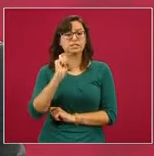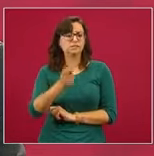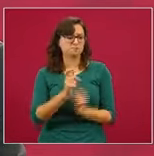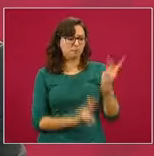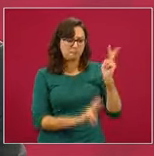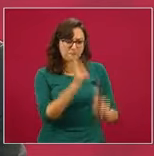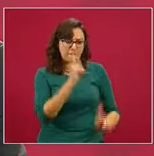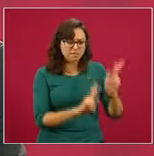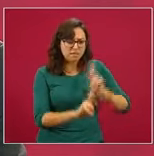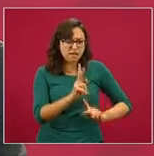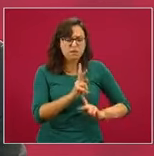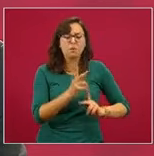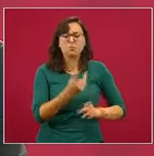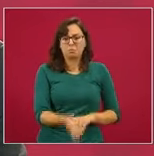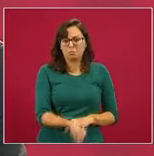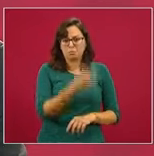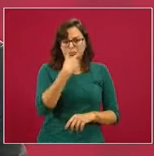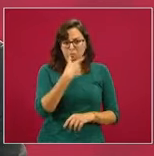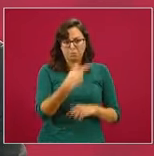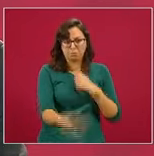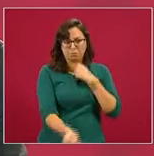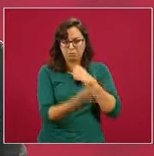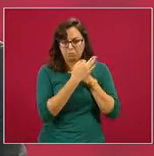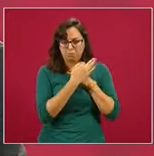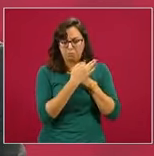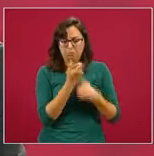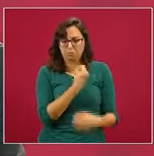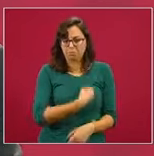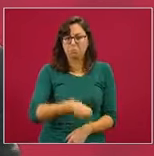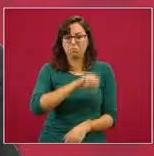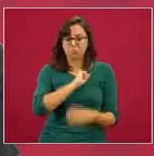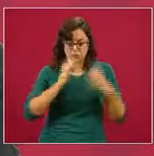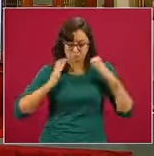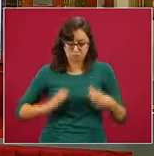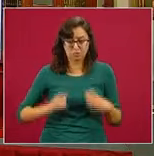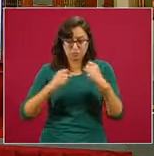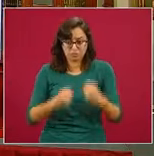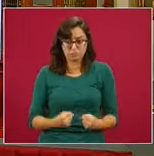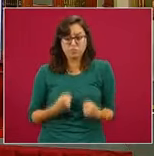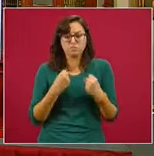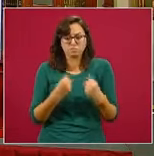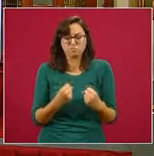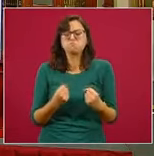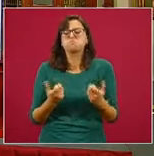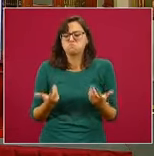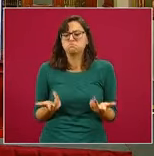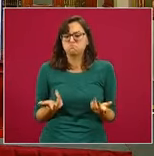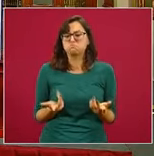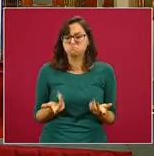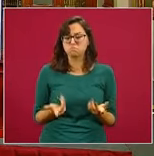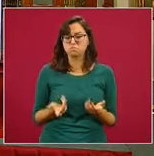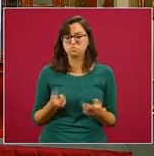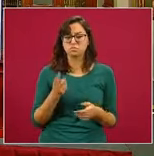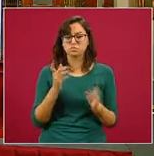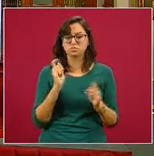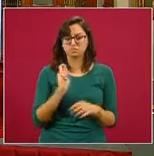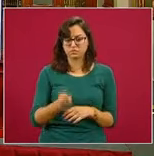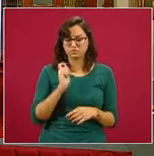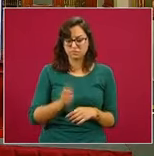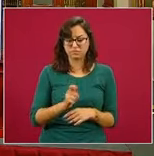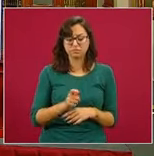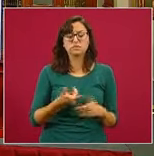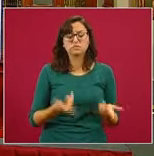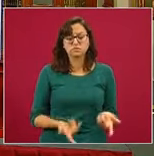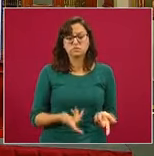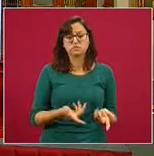herbolaria que tienen un mecanismo de acción de inmunomodulación, es decir, modificar la capacidad de respuesta